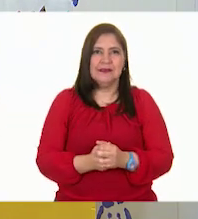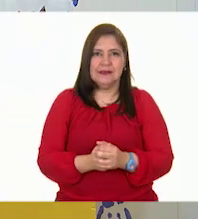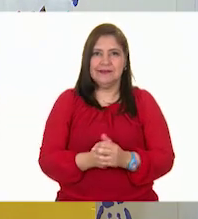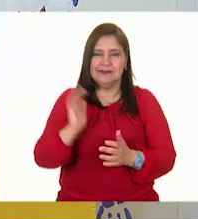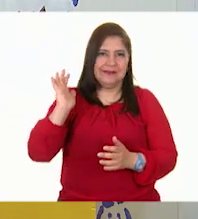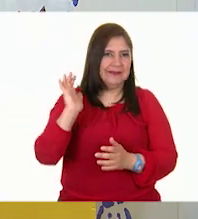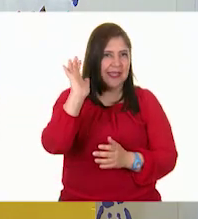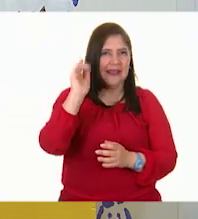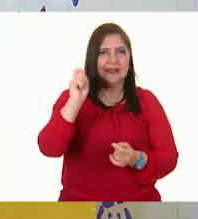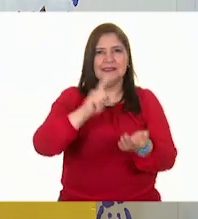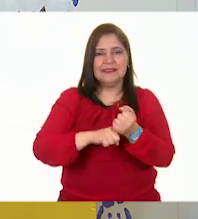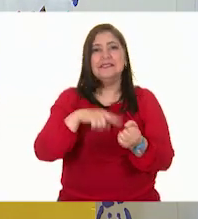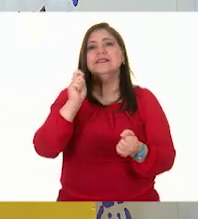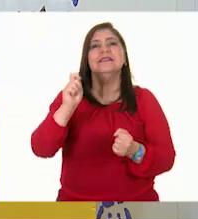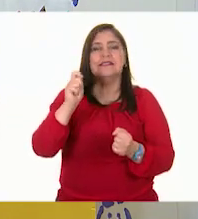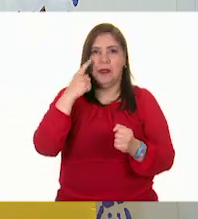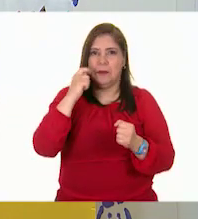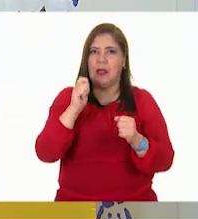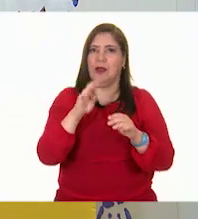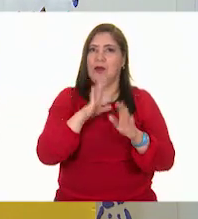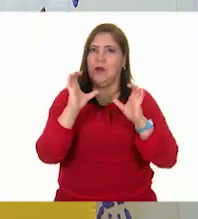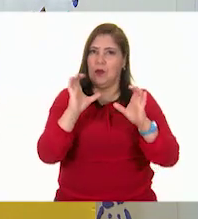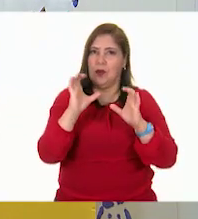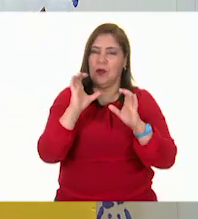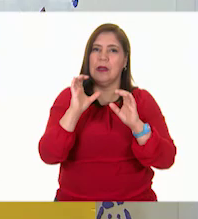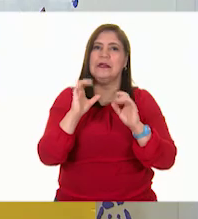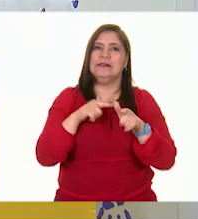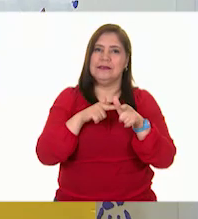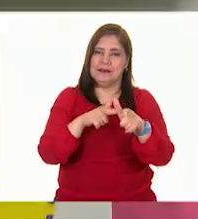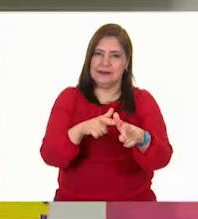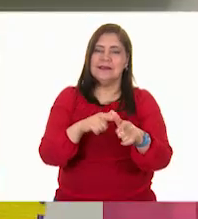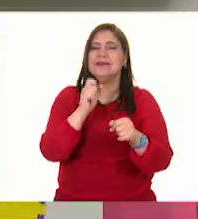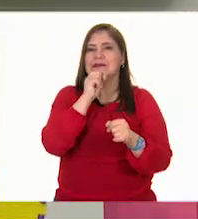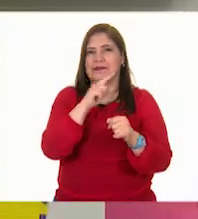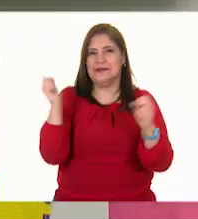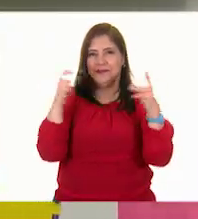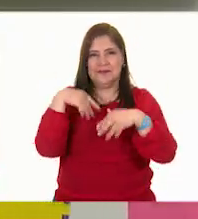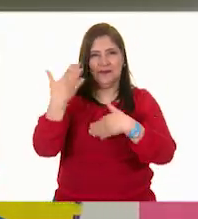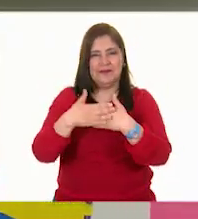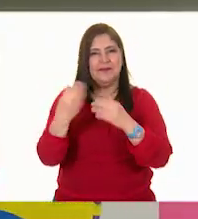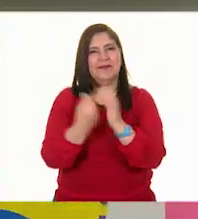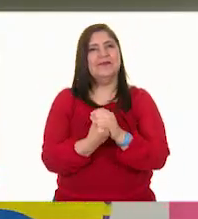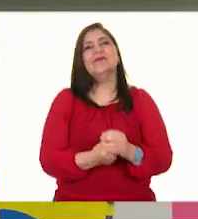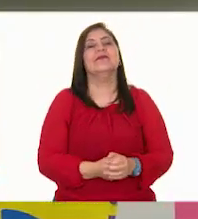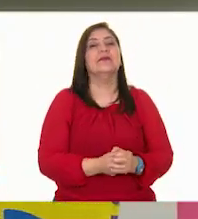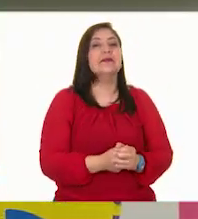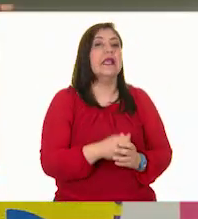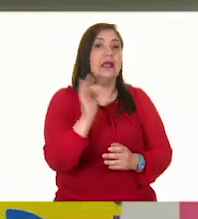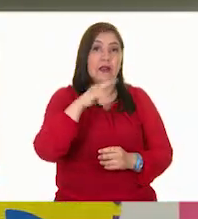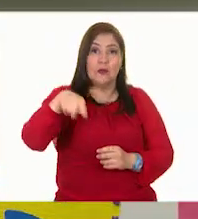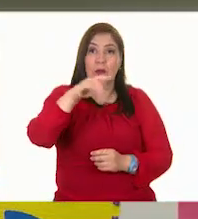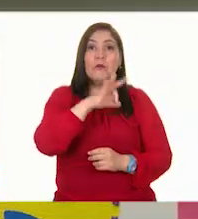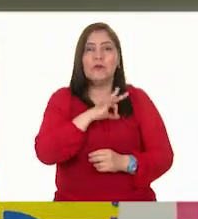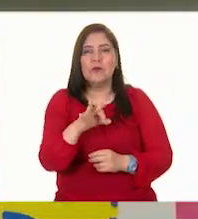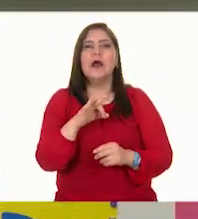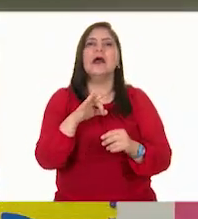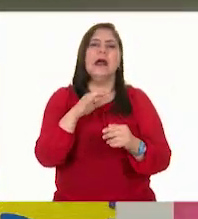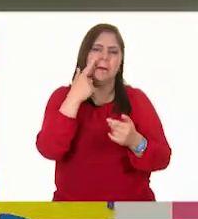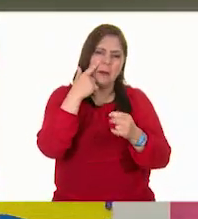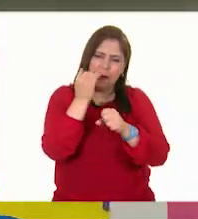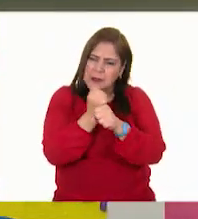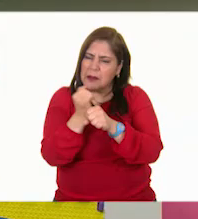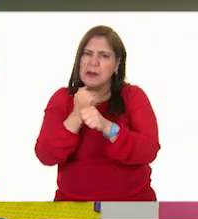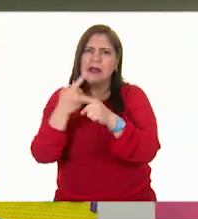esos 5, síganse protegiendo y nos vemos la siguiente clase. Muchísimas gracias, maestra. Y a ti te recuerdo que si te es posible, consultes otros